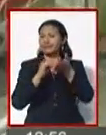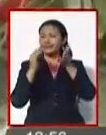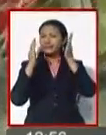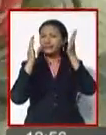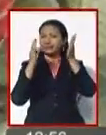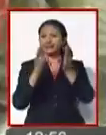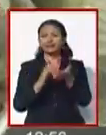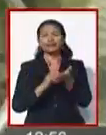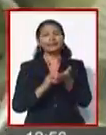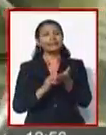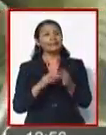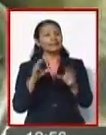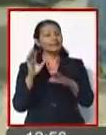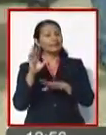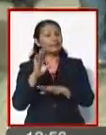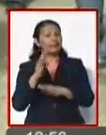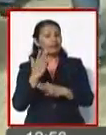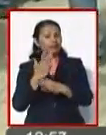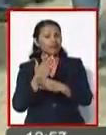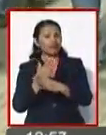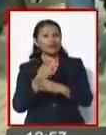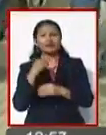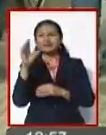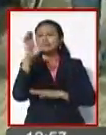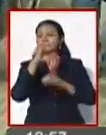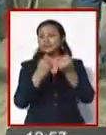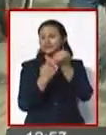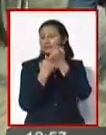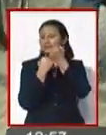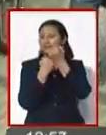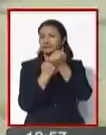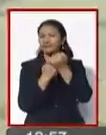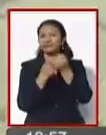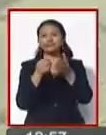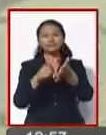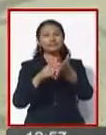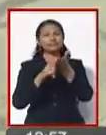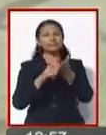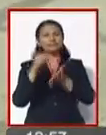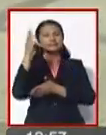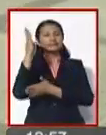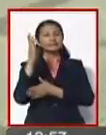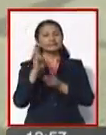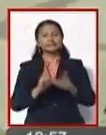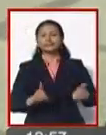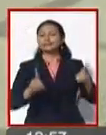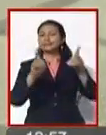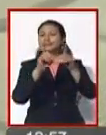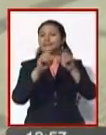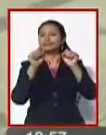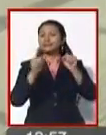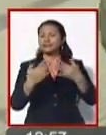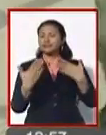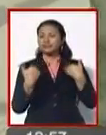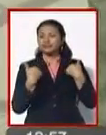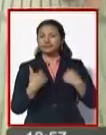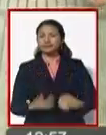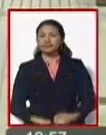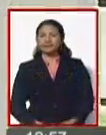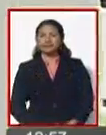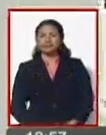y anuncian medidas de concientización a la población buscando su apoyo para exigir un bono digno con el que puedan contar.